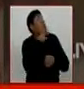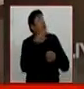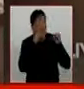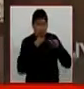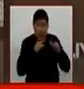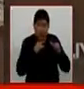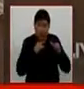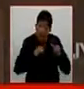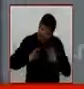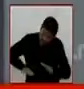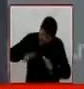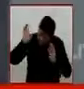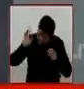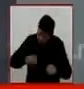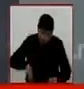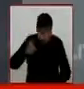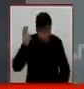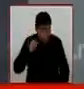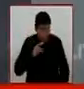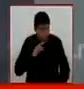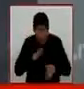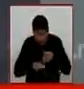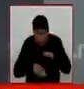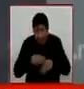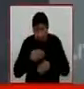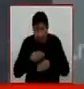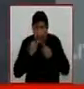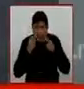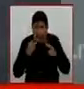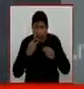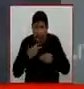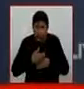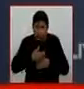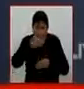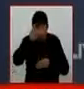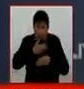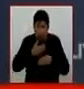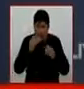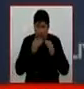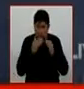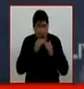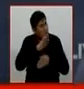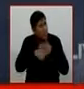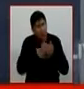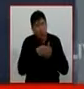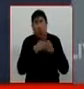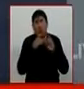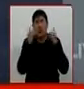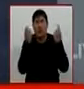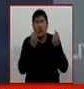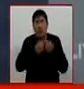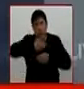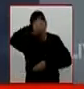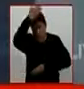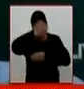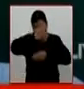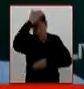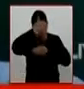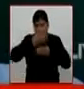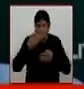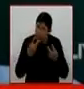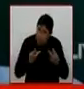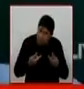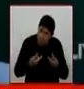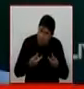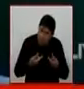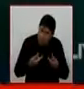Y de pronto, no, es allá arriba. Y miro así al condominio que se ve todo de mi casa, ¿no? Todos los departamentos por la ventana. Y